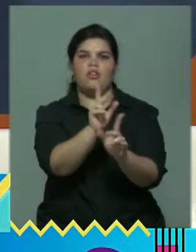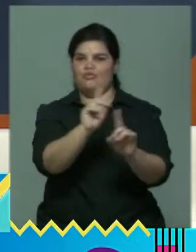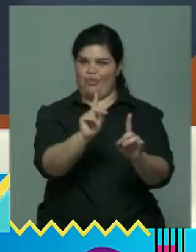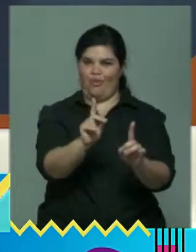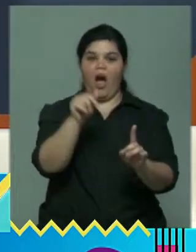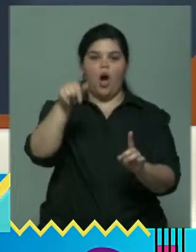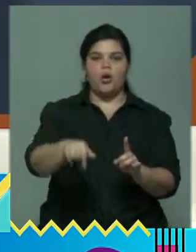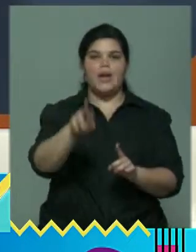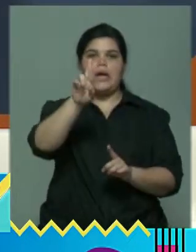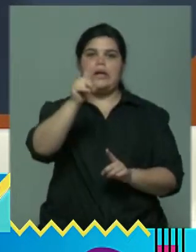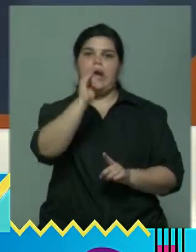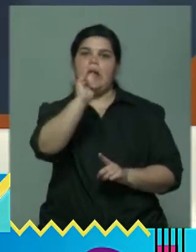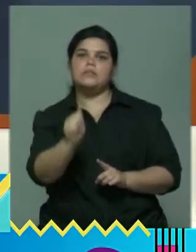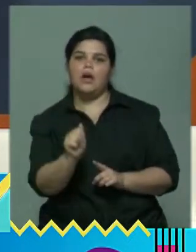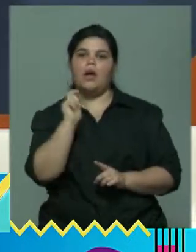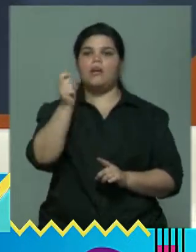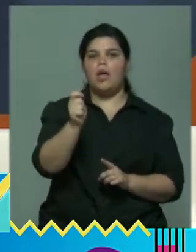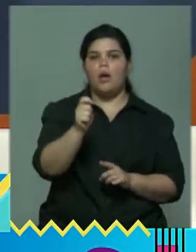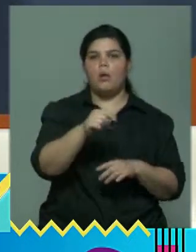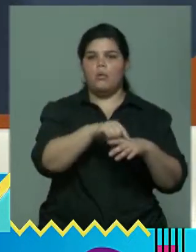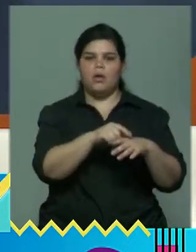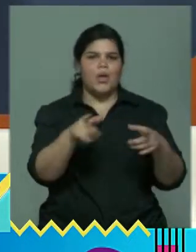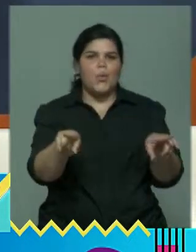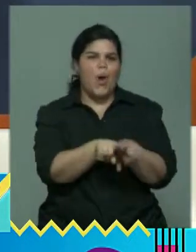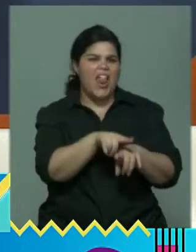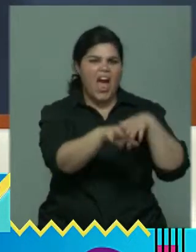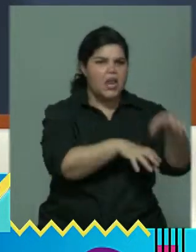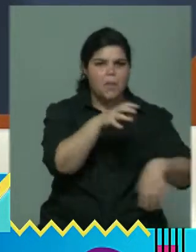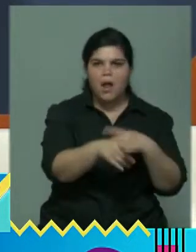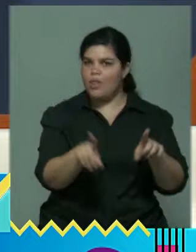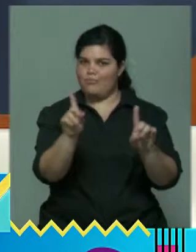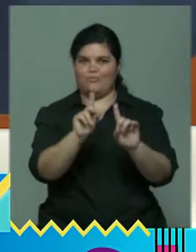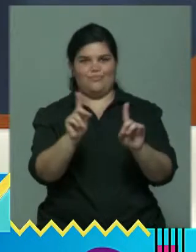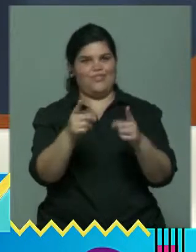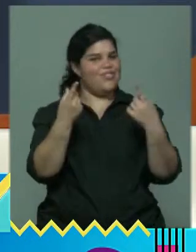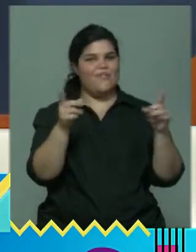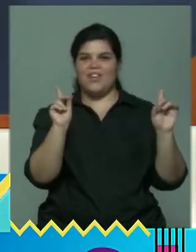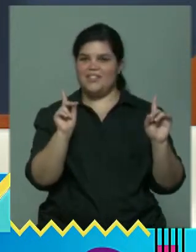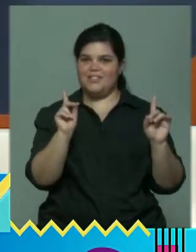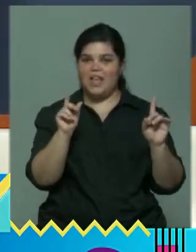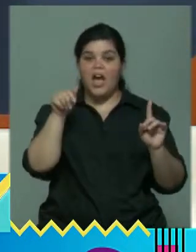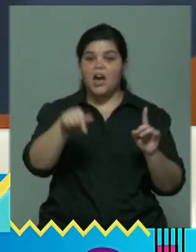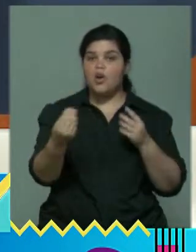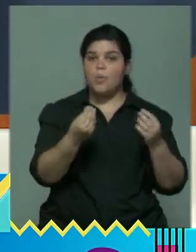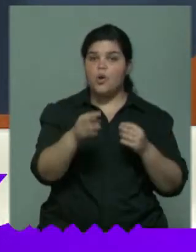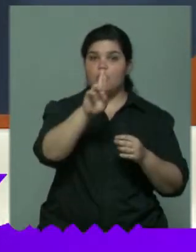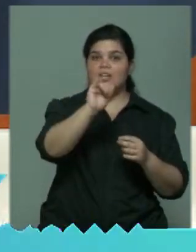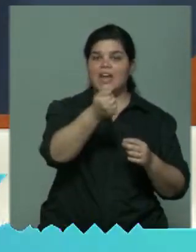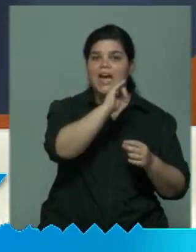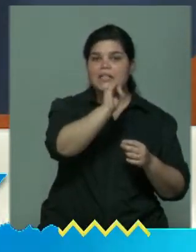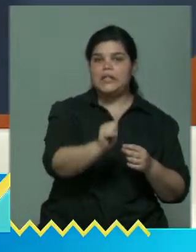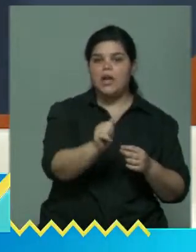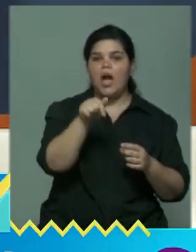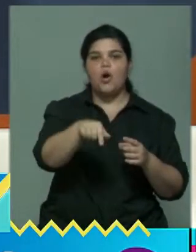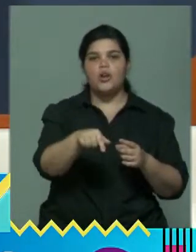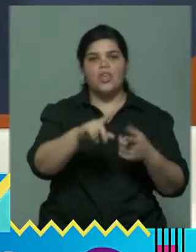raza, como si hablásemos de un animal. Por eso cambiamos, digamos, el concepto de raza a etnia, si hablamos de